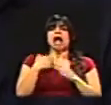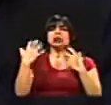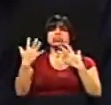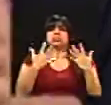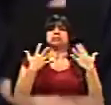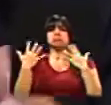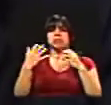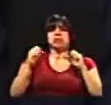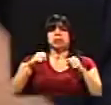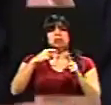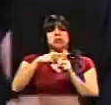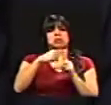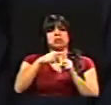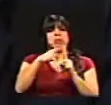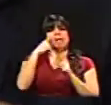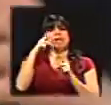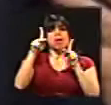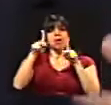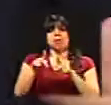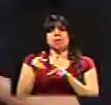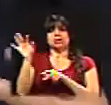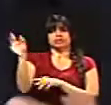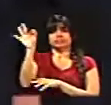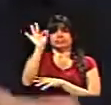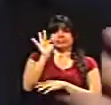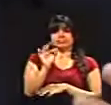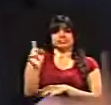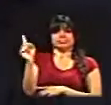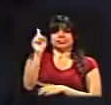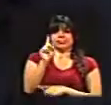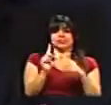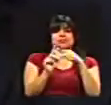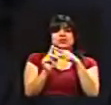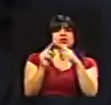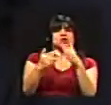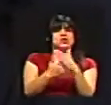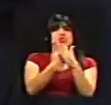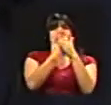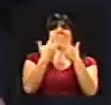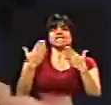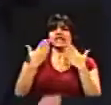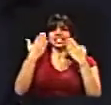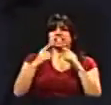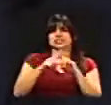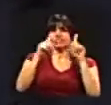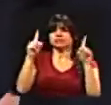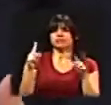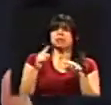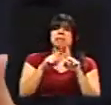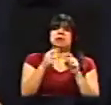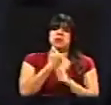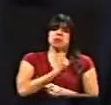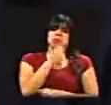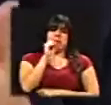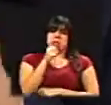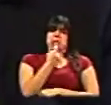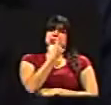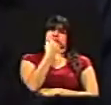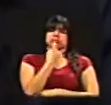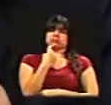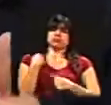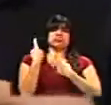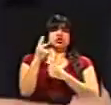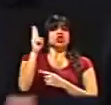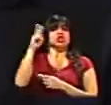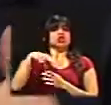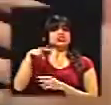para la figura de un outsider, de alguien nuevo que apareciera, alguien fresco. Pero uno podría preguntarse, bueno, desde el